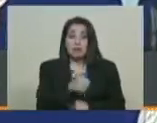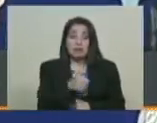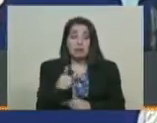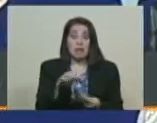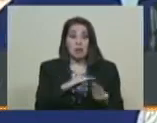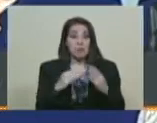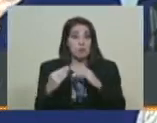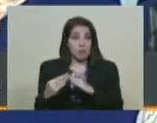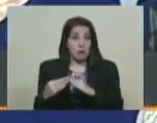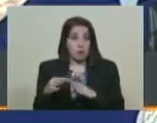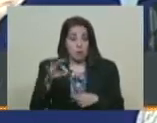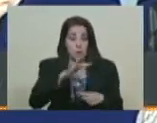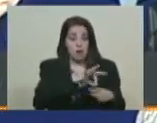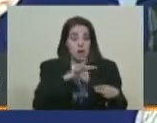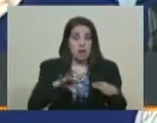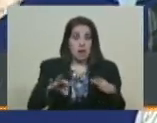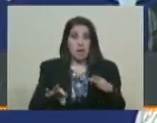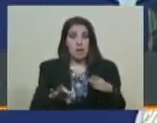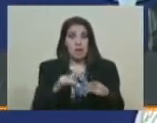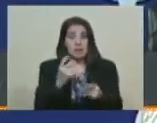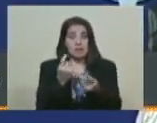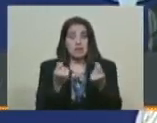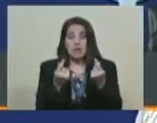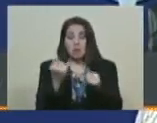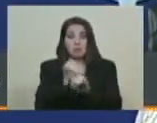una granja de mineras,